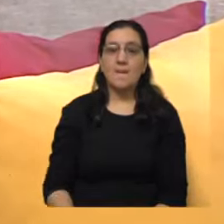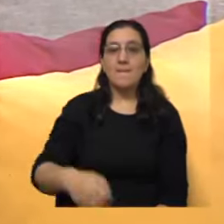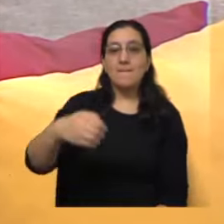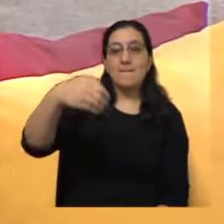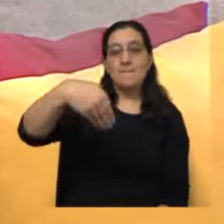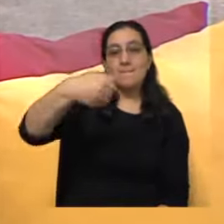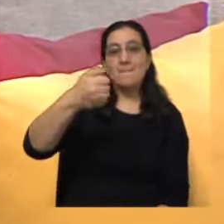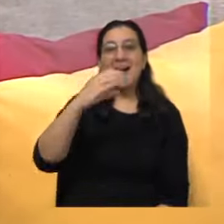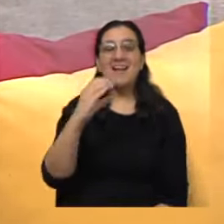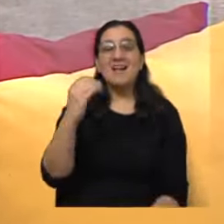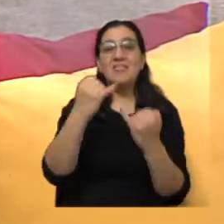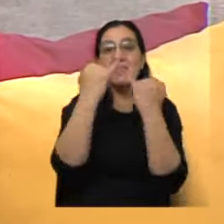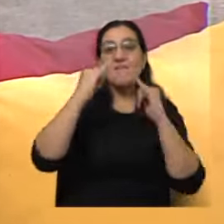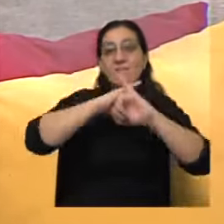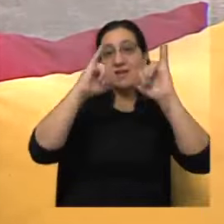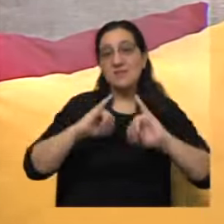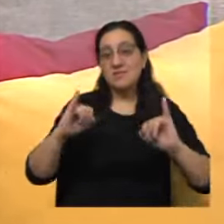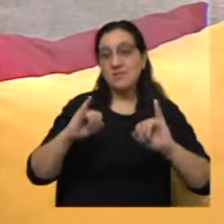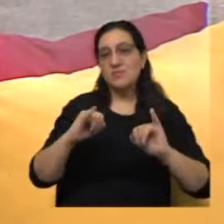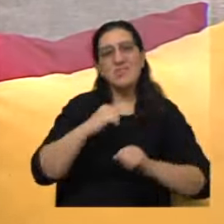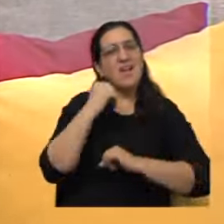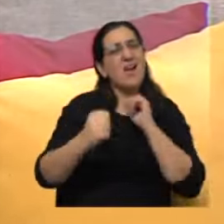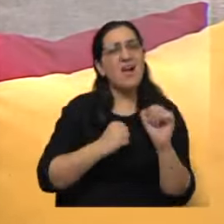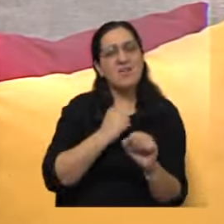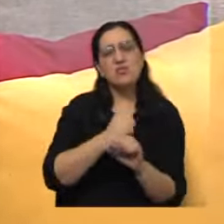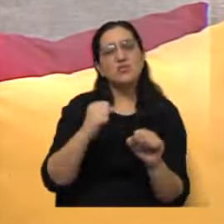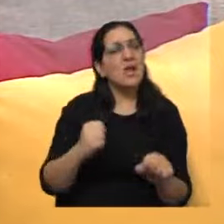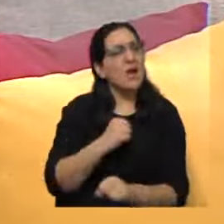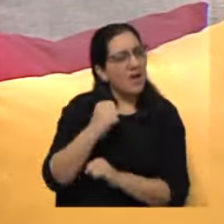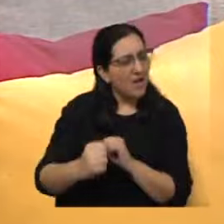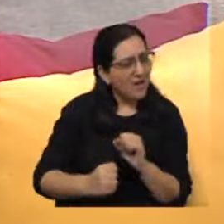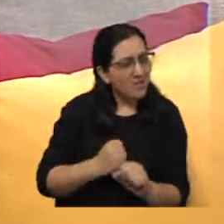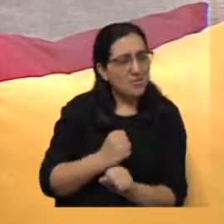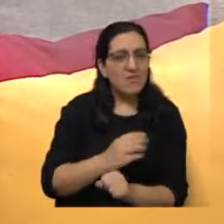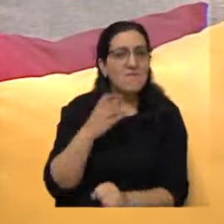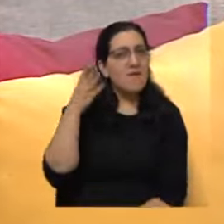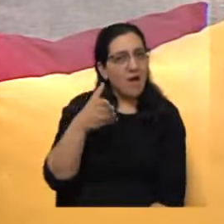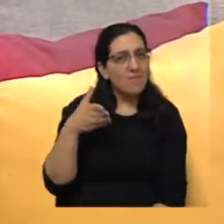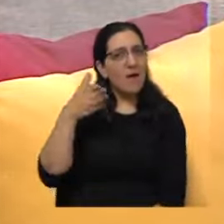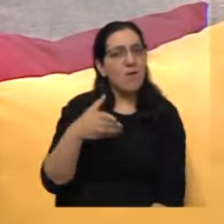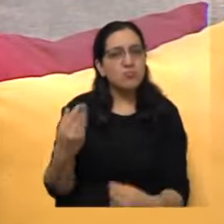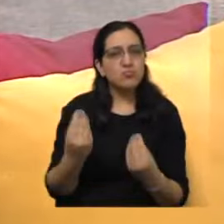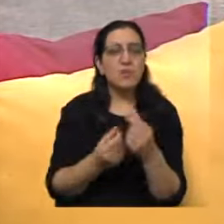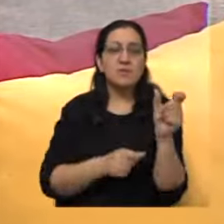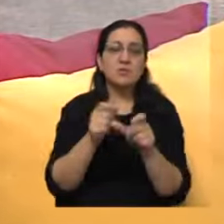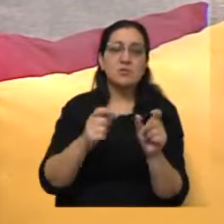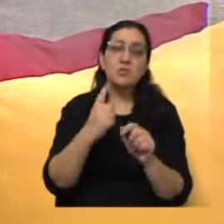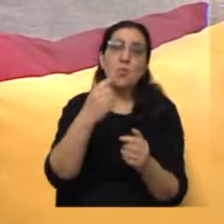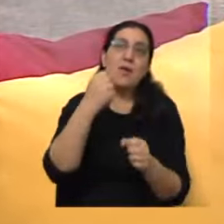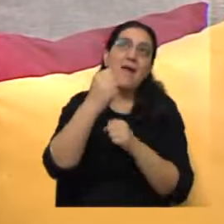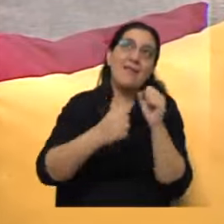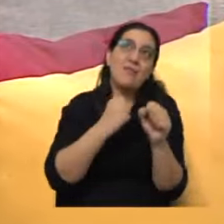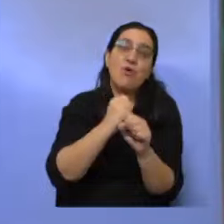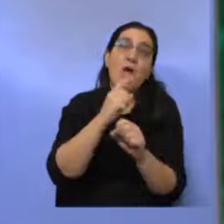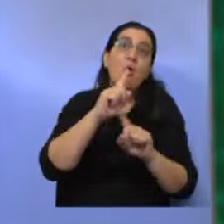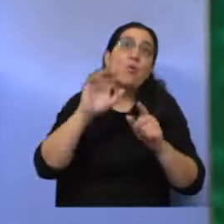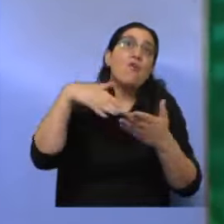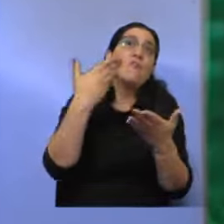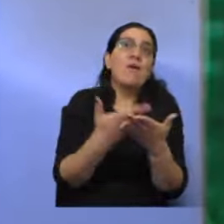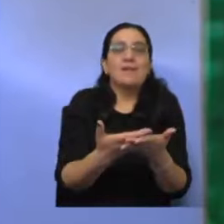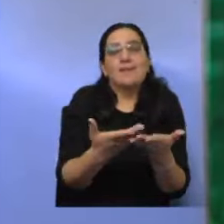hoy, o sea, no fue solamente este fin de semana, hace años que se hace y la verdad que ha ido un montón de gente. Sí. Entonces, si un año falta alguien, y